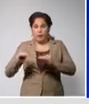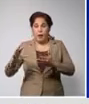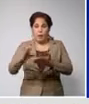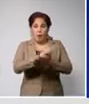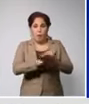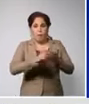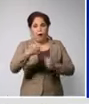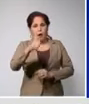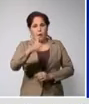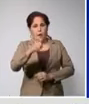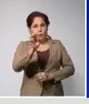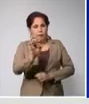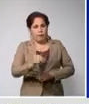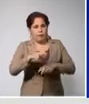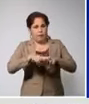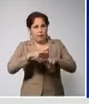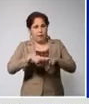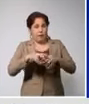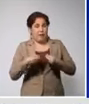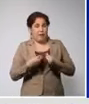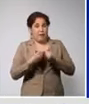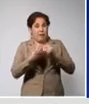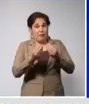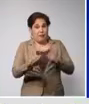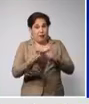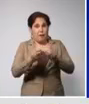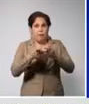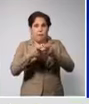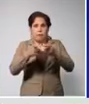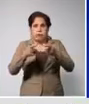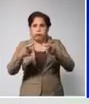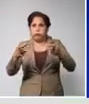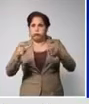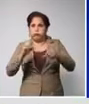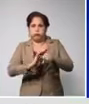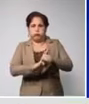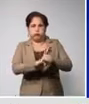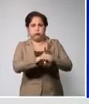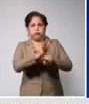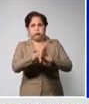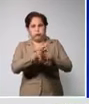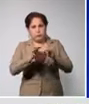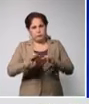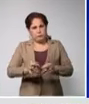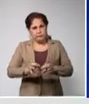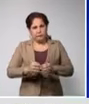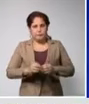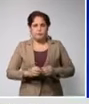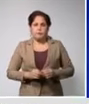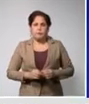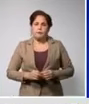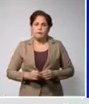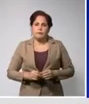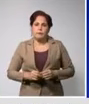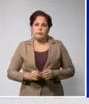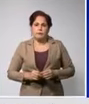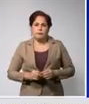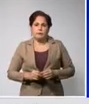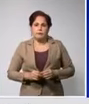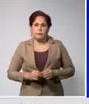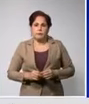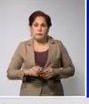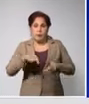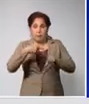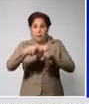Habana que aportan las tasas de incidencia más elevadas de nuestro país. Y Pinar